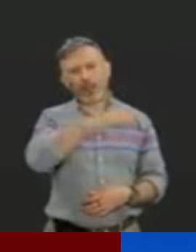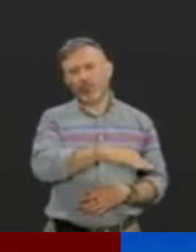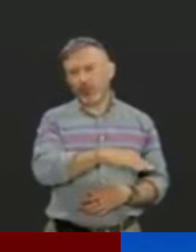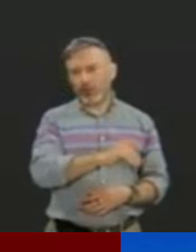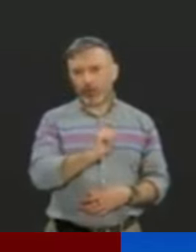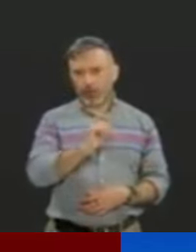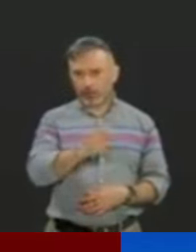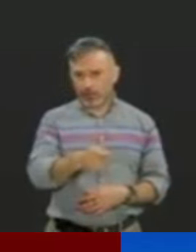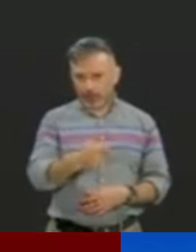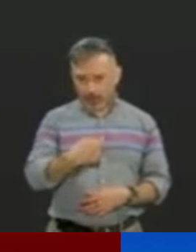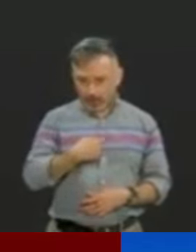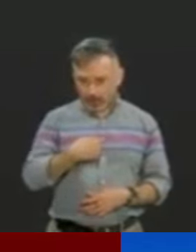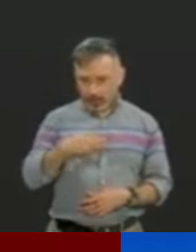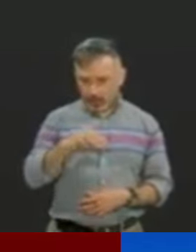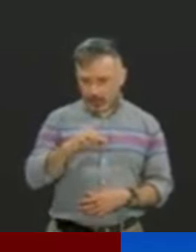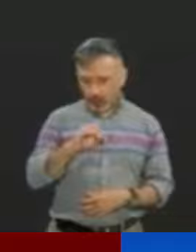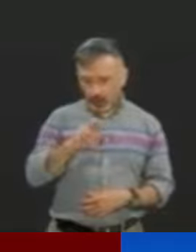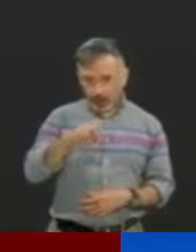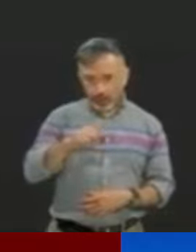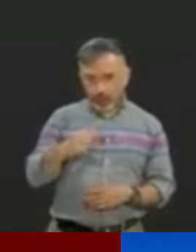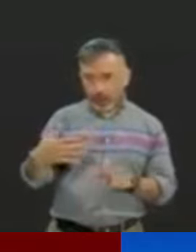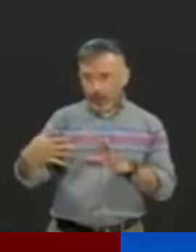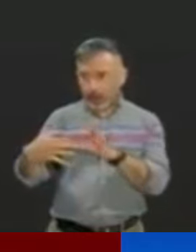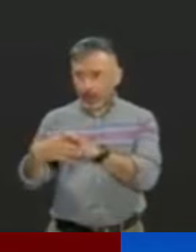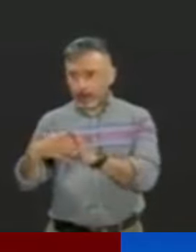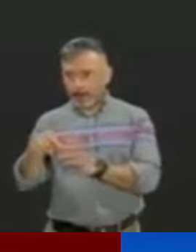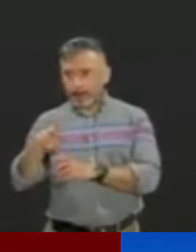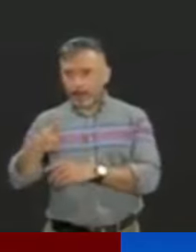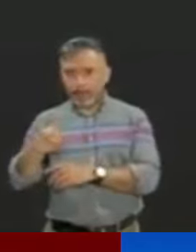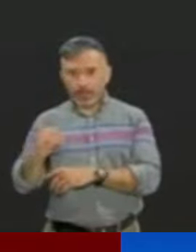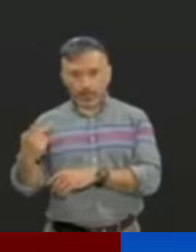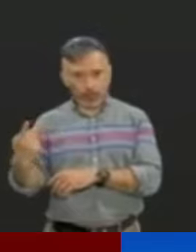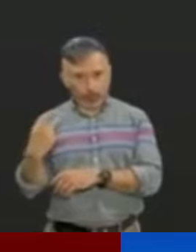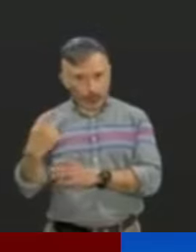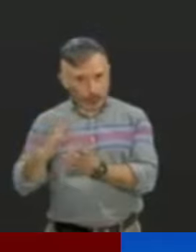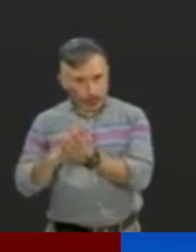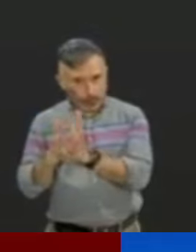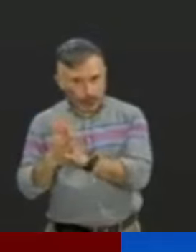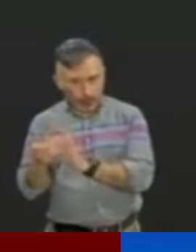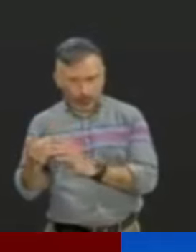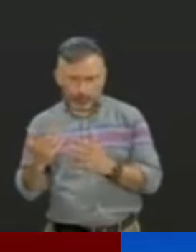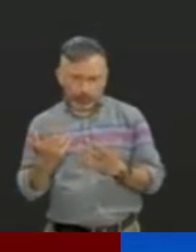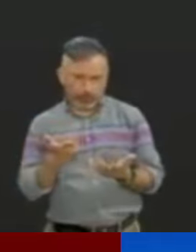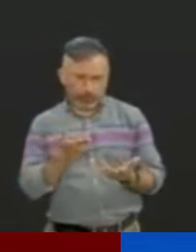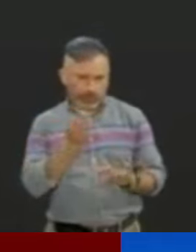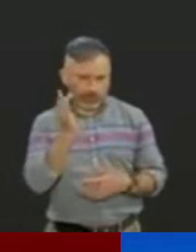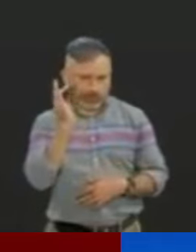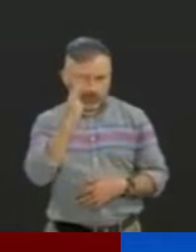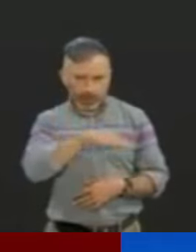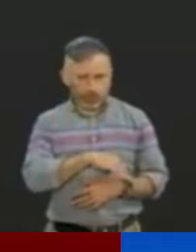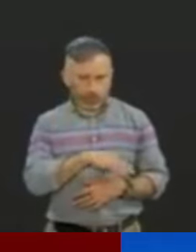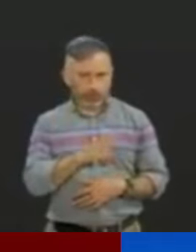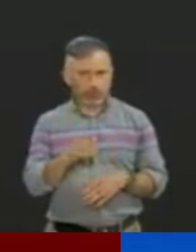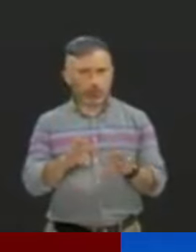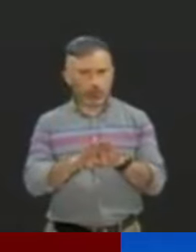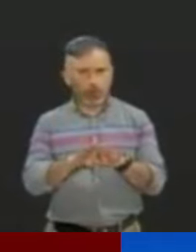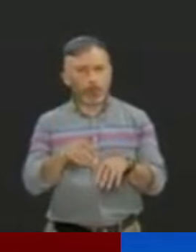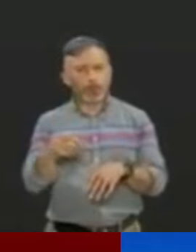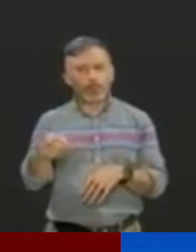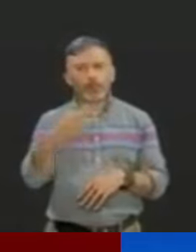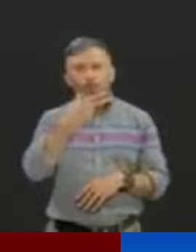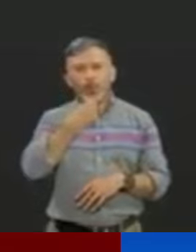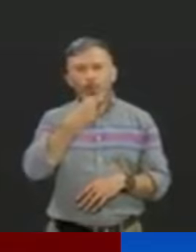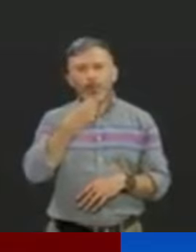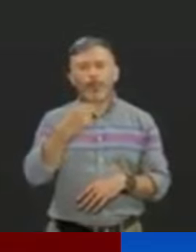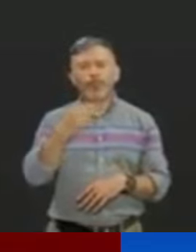de Morena con el PRI para evitar que proceda el inicio del procedimiento de desafuero del